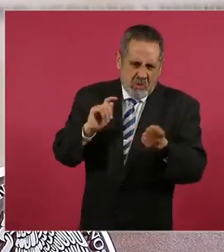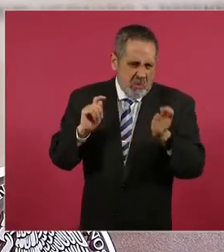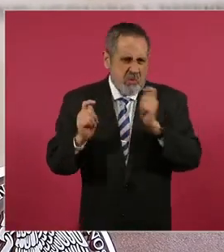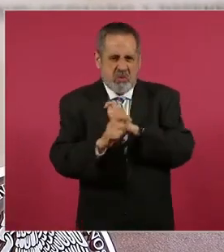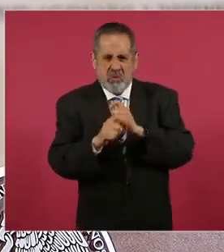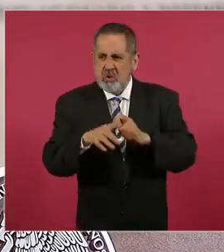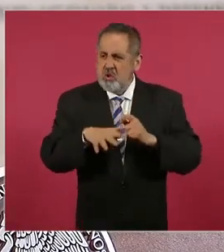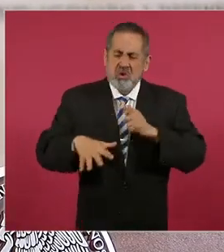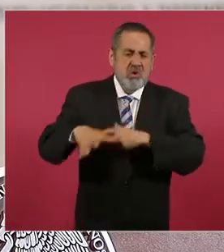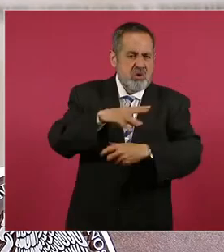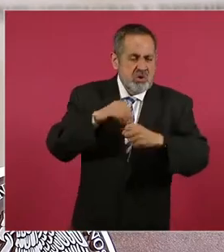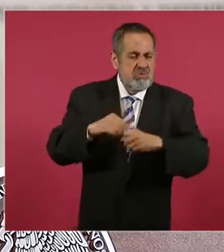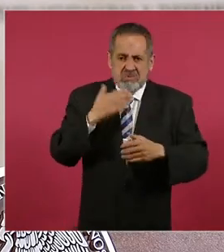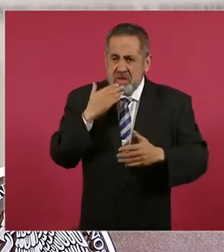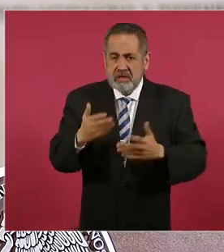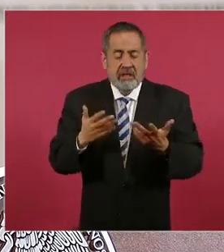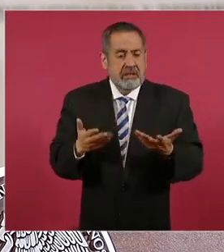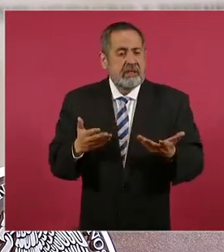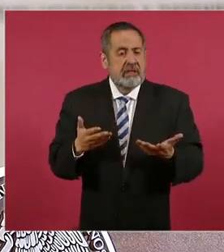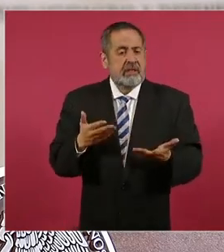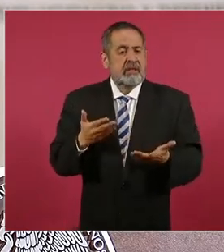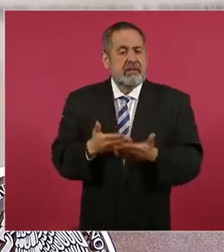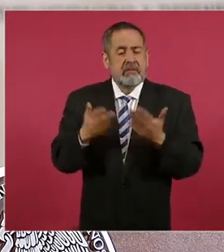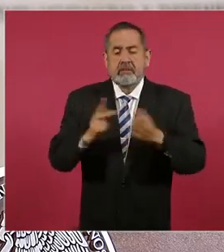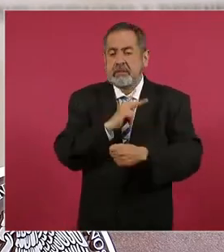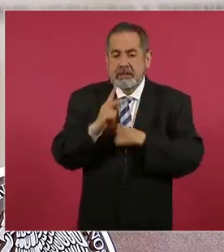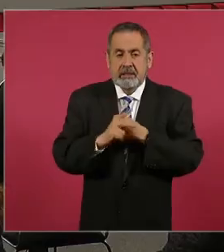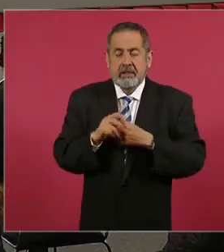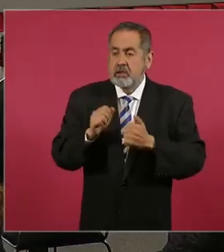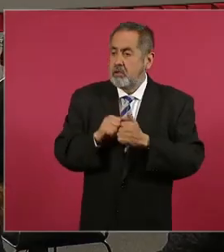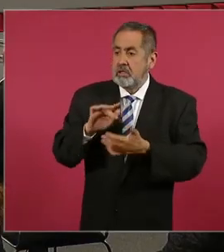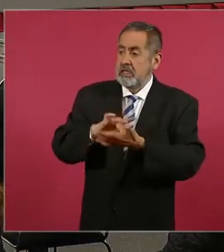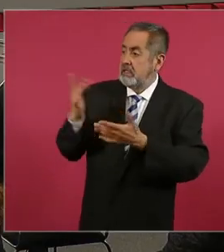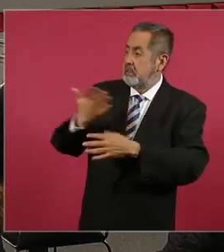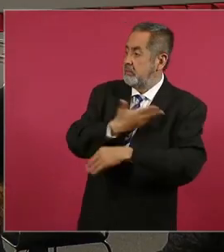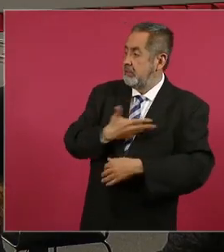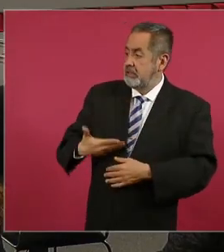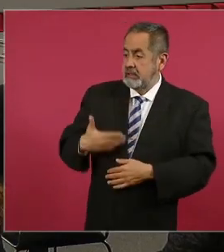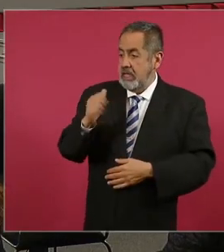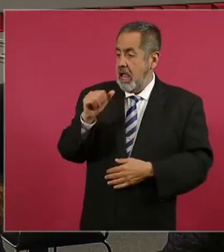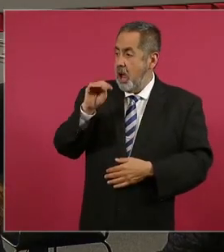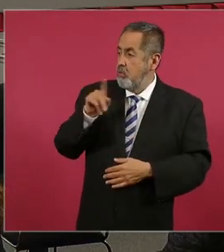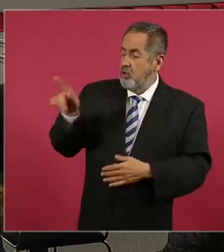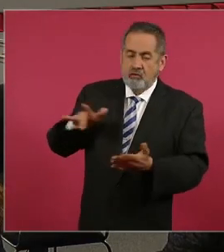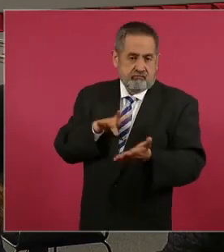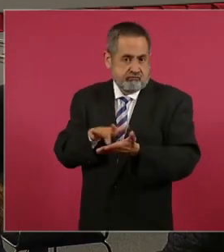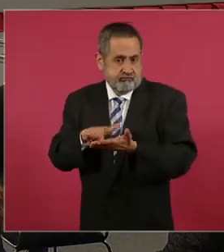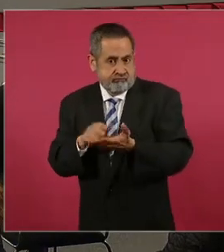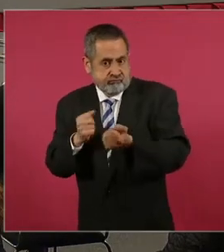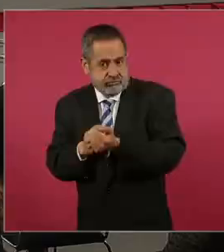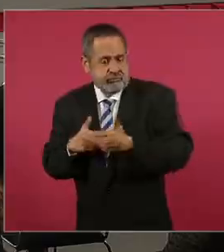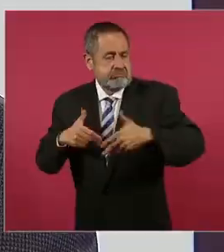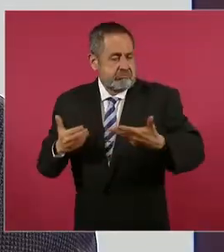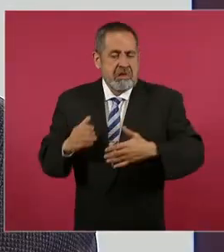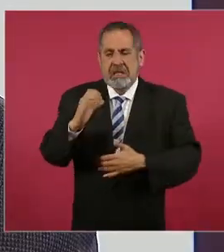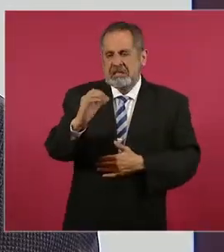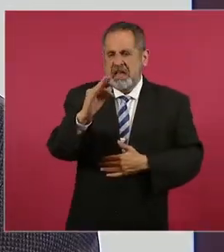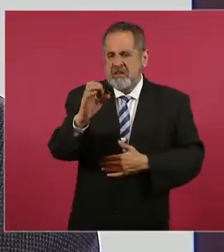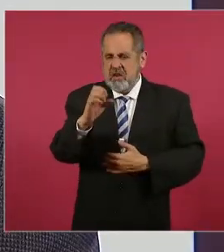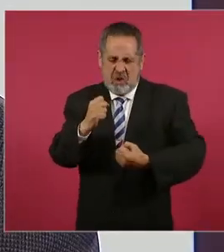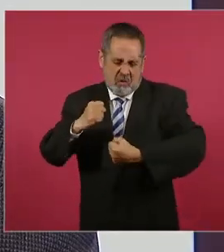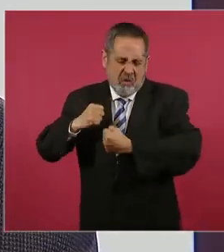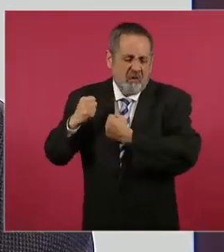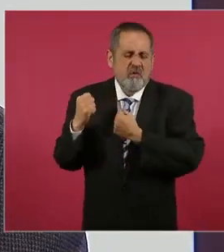vida pública del país por el presidente López Obrador, la CFE está más